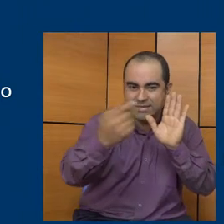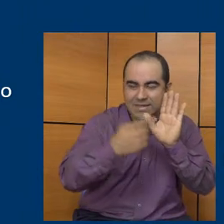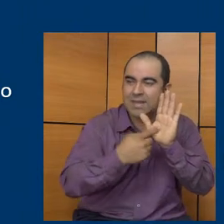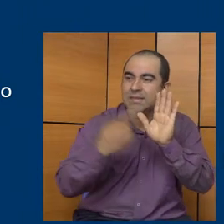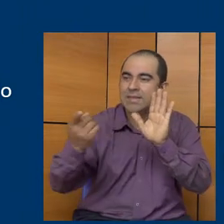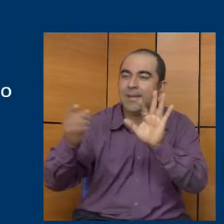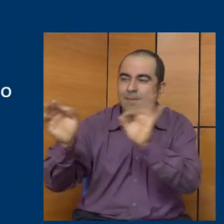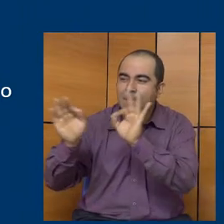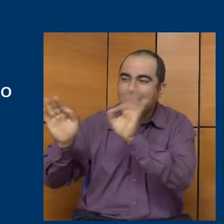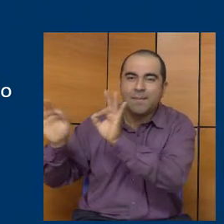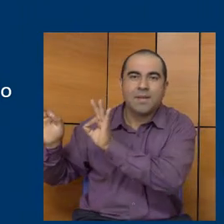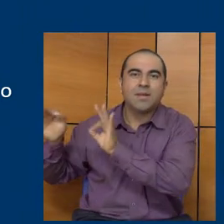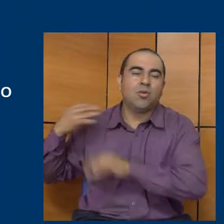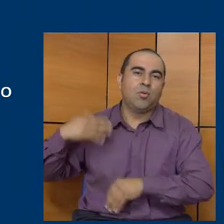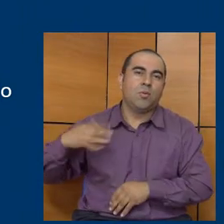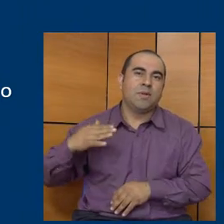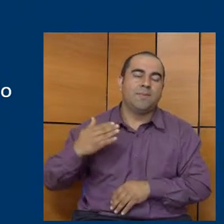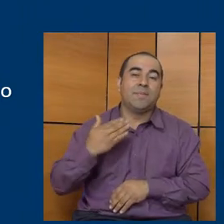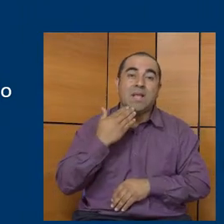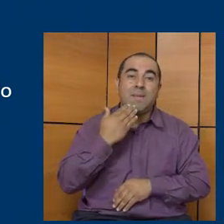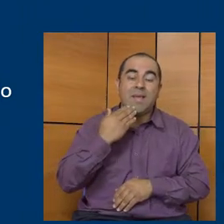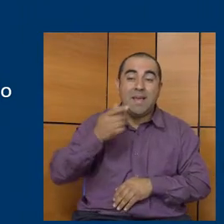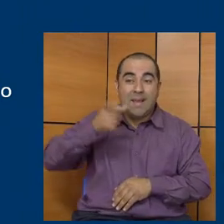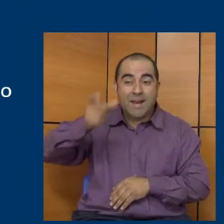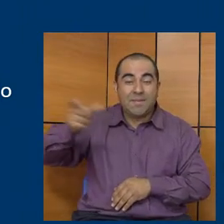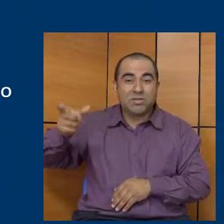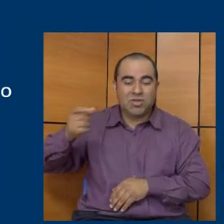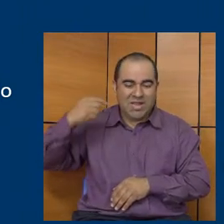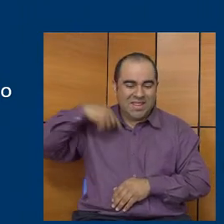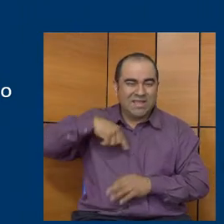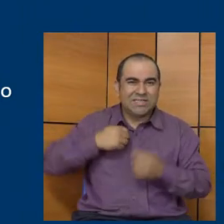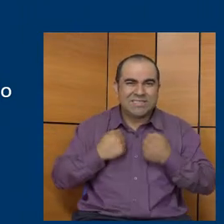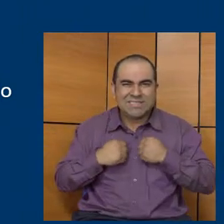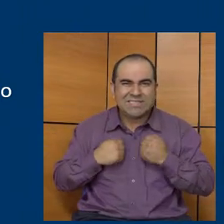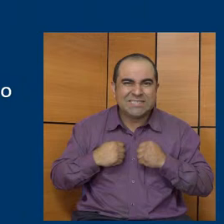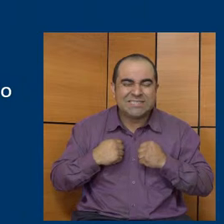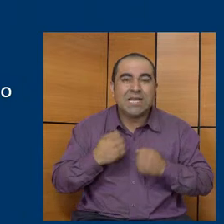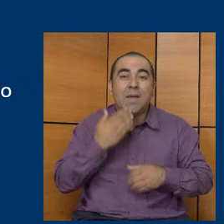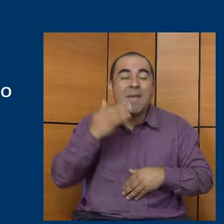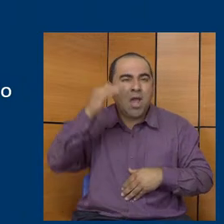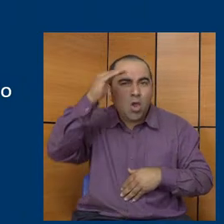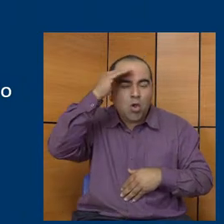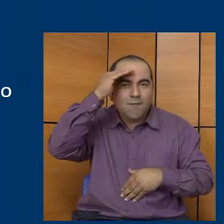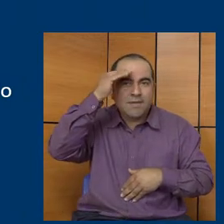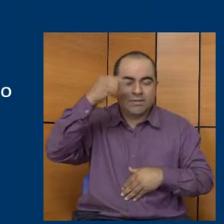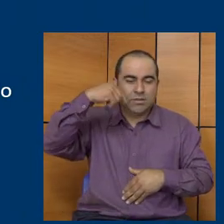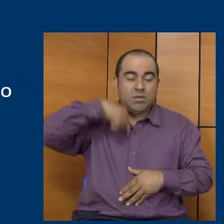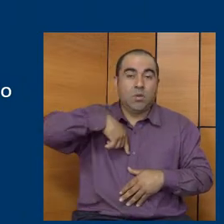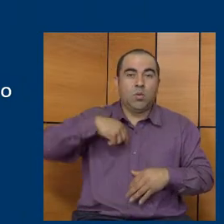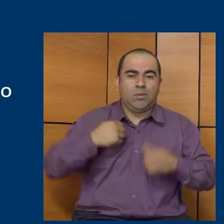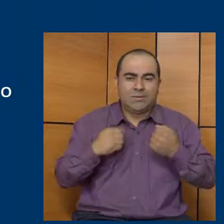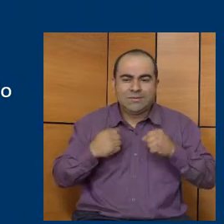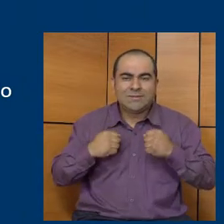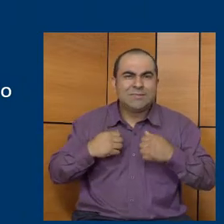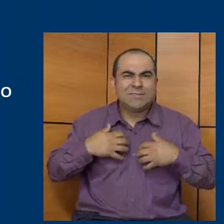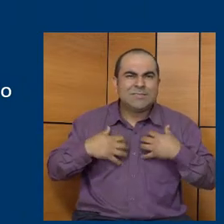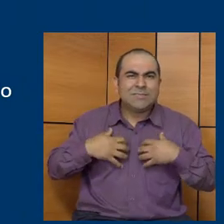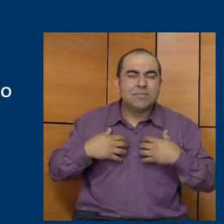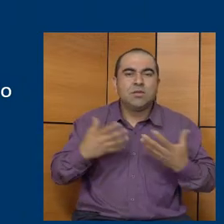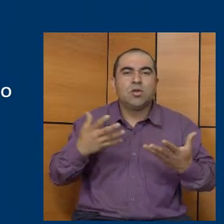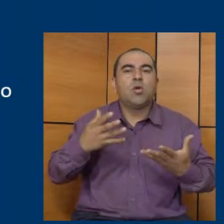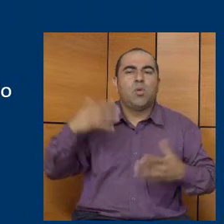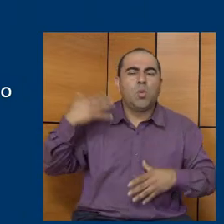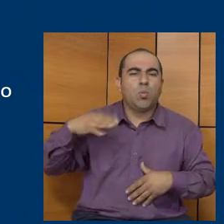También entendimos el tema este de la ansiedad y la autoconfianza. Vemos que la ansiedad y la autoconfianza son